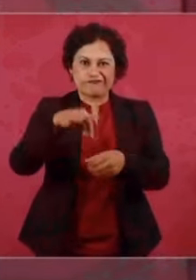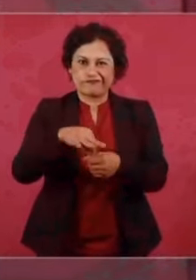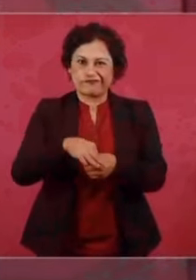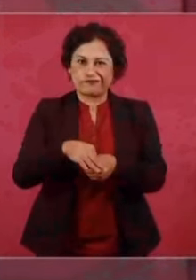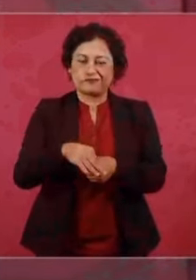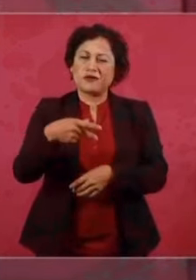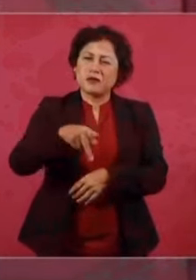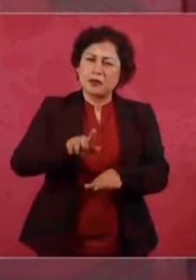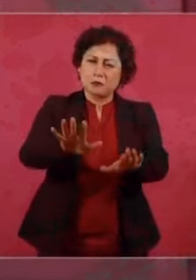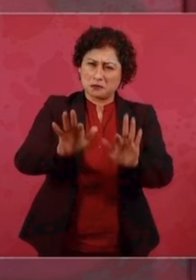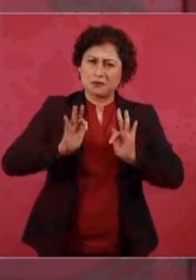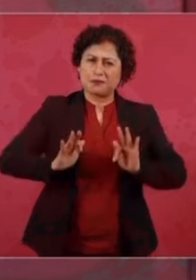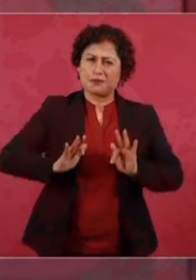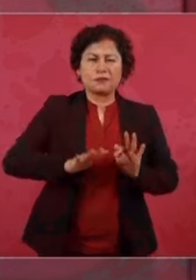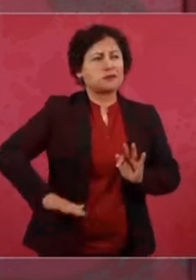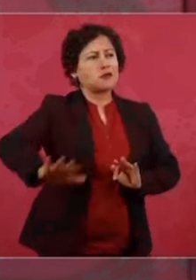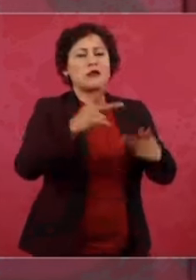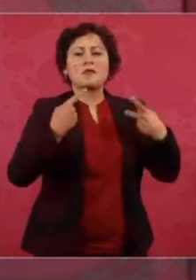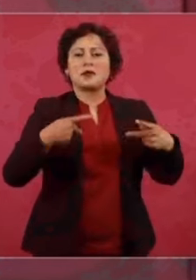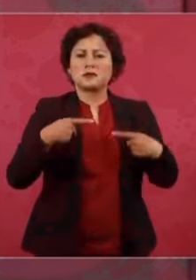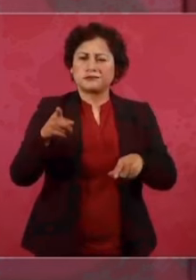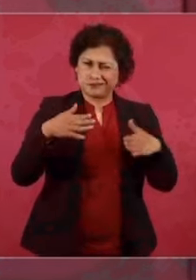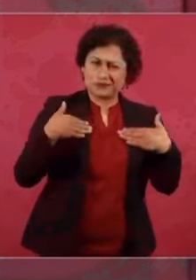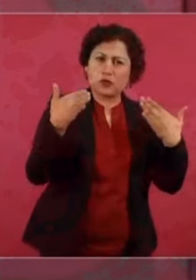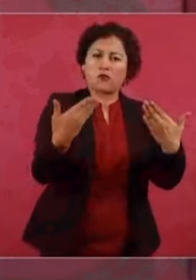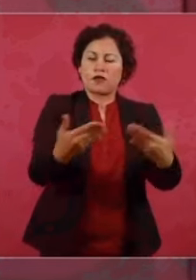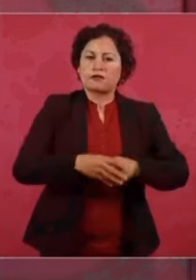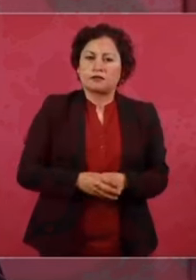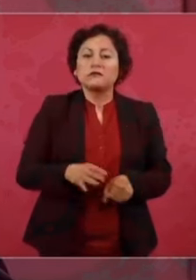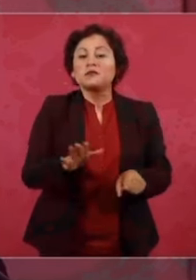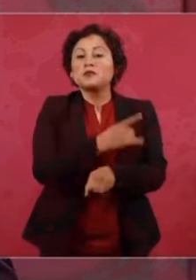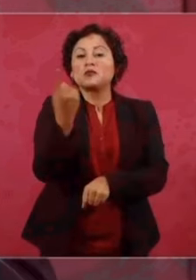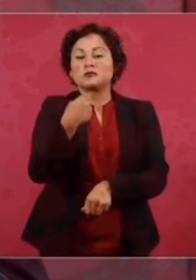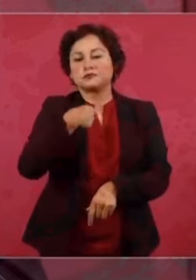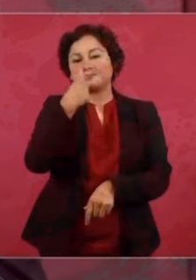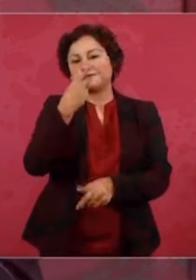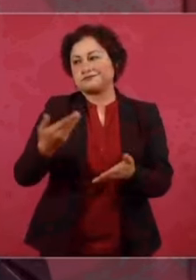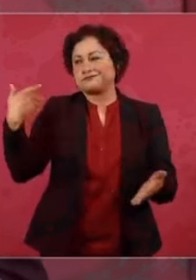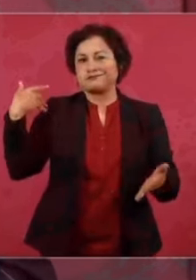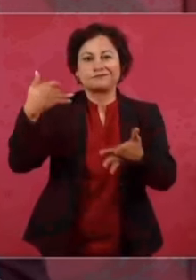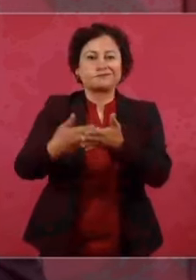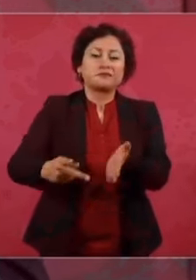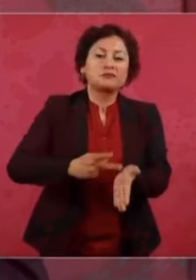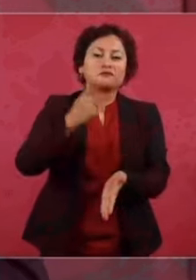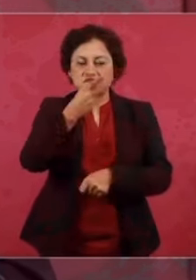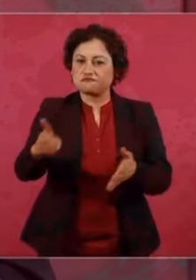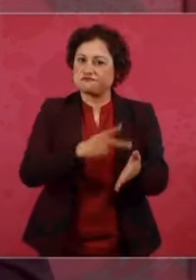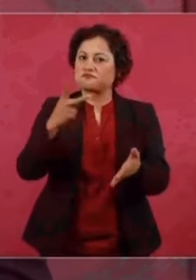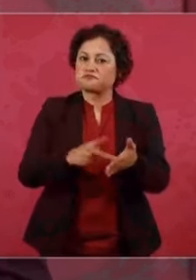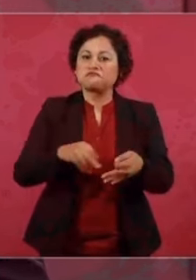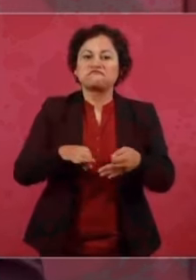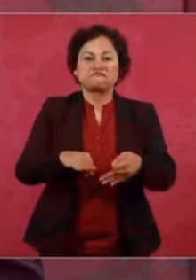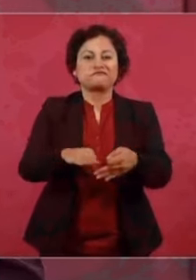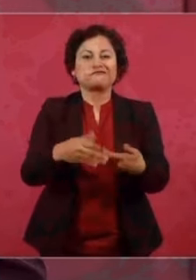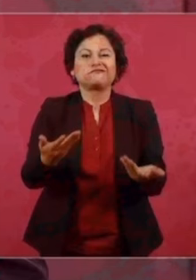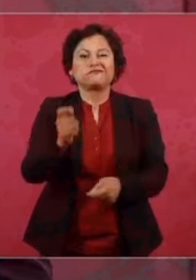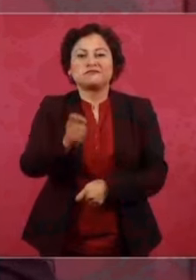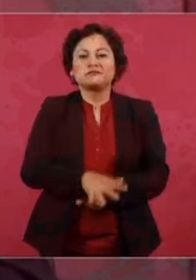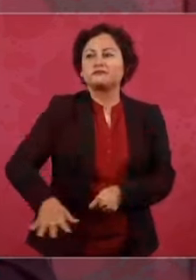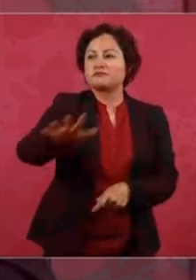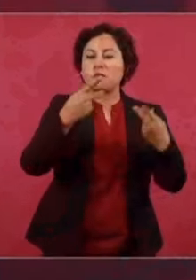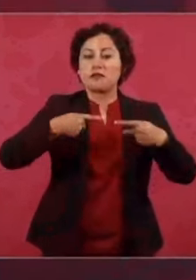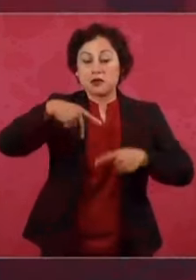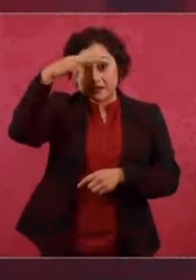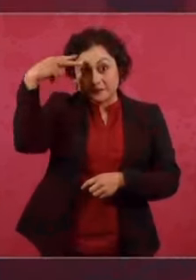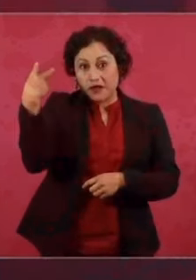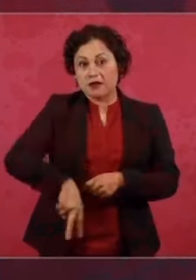tenerle confianza a la gente. El pueblo de México, lo he dicho 1,000 veces, lo voy a seguir repitiendo, es mucha pieza. Es un pueblo